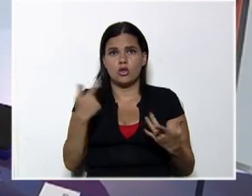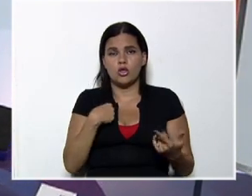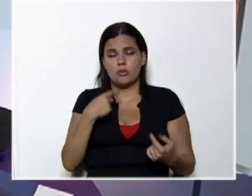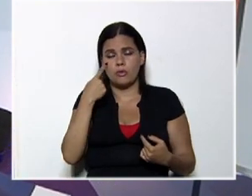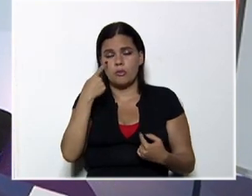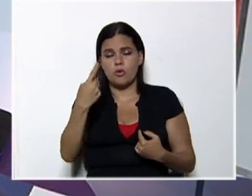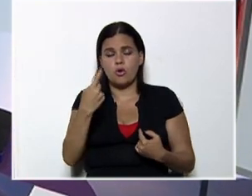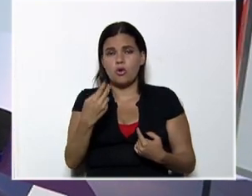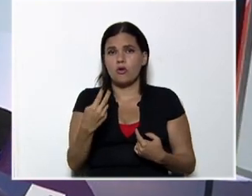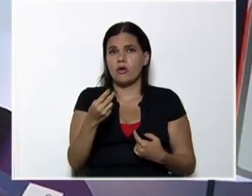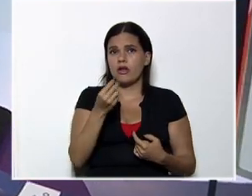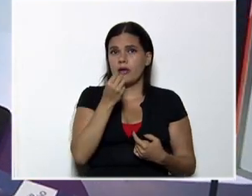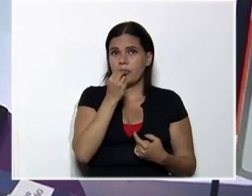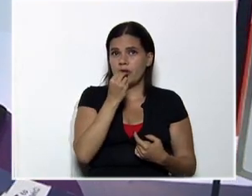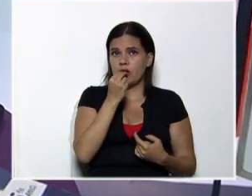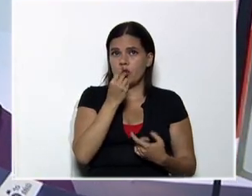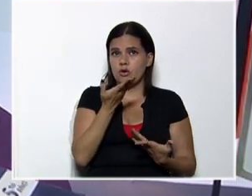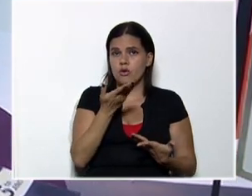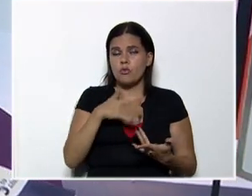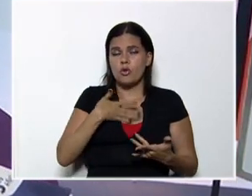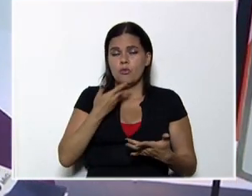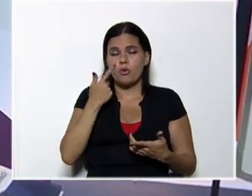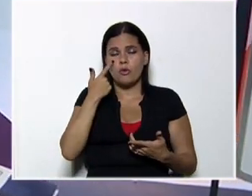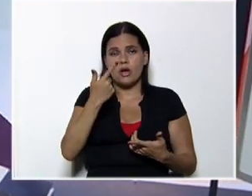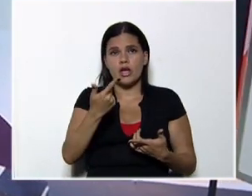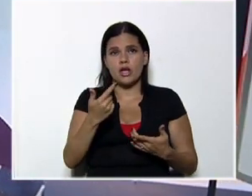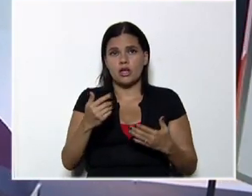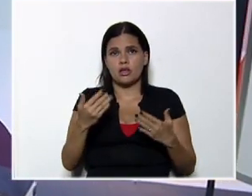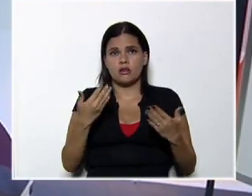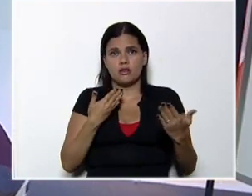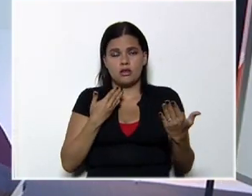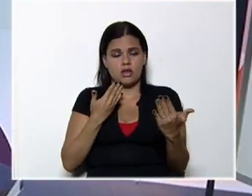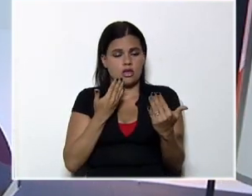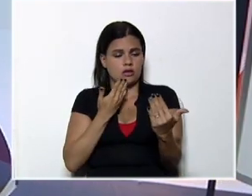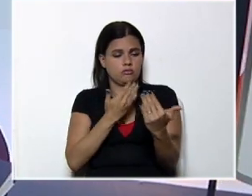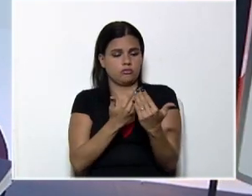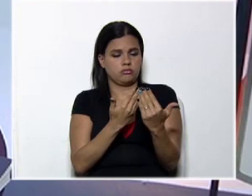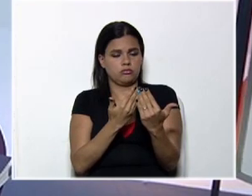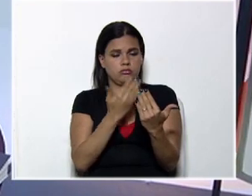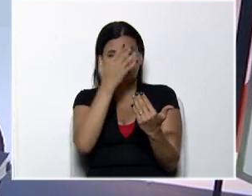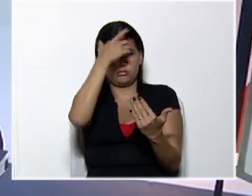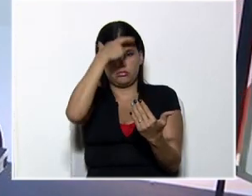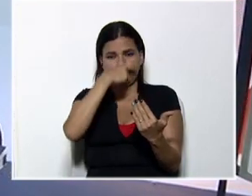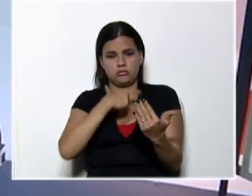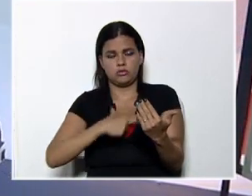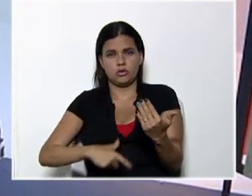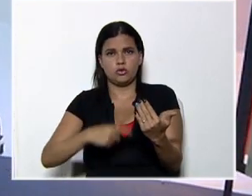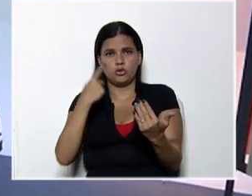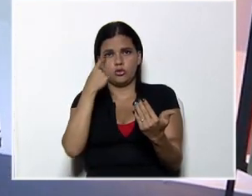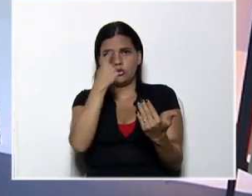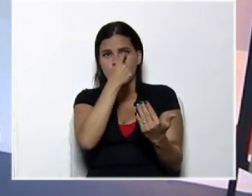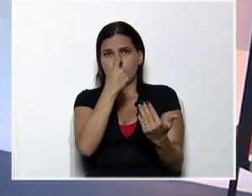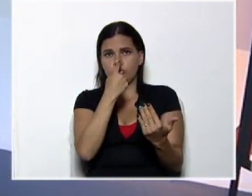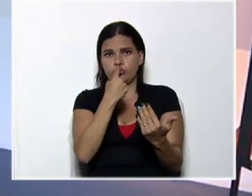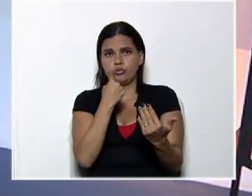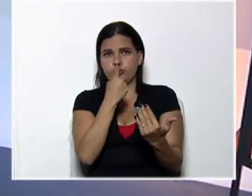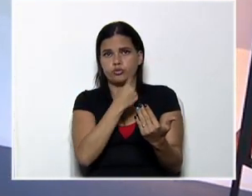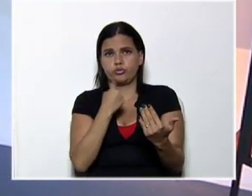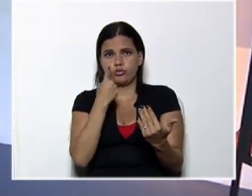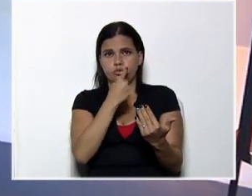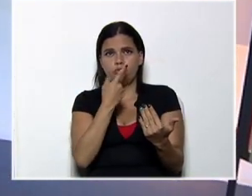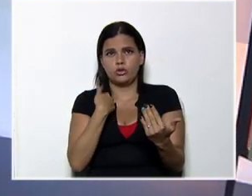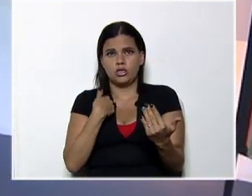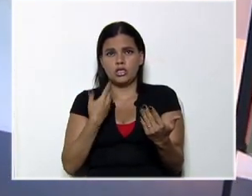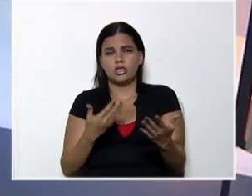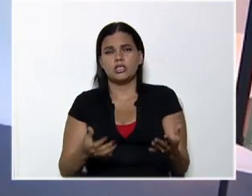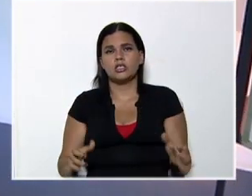y podemos ver que cada una de las cosas que componen nuestra cara, nuestros ojos, nuestra nariz y nuestra boca, se